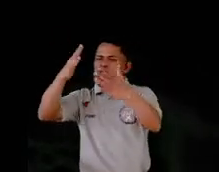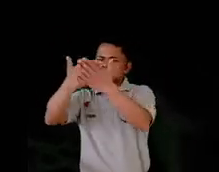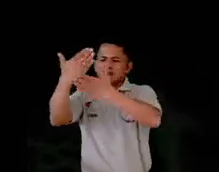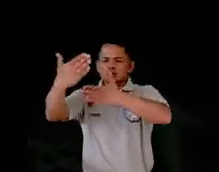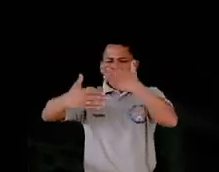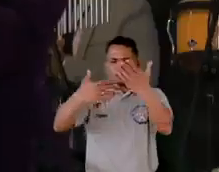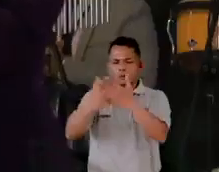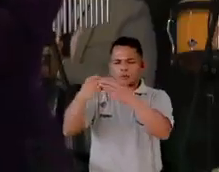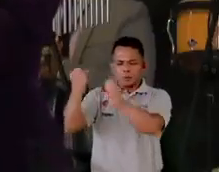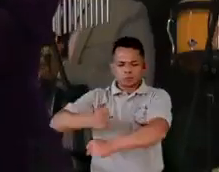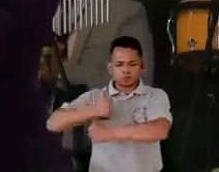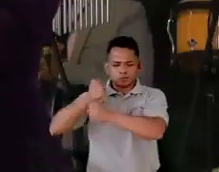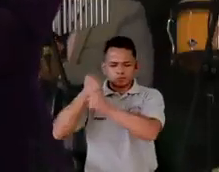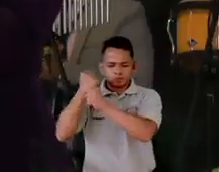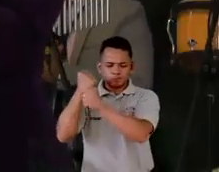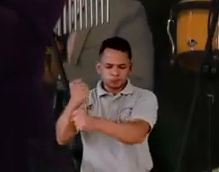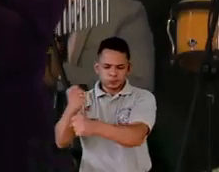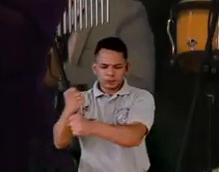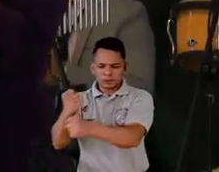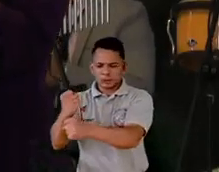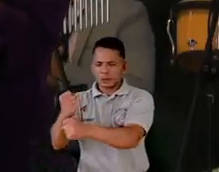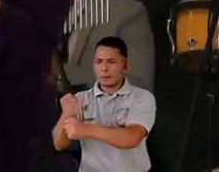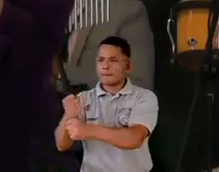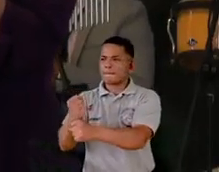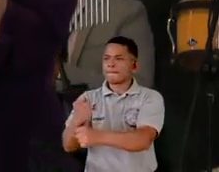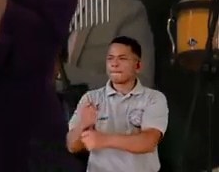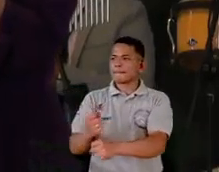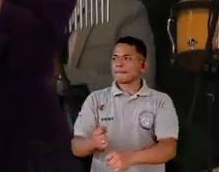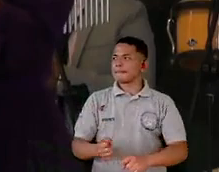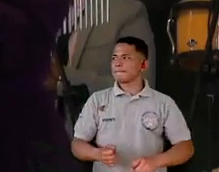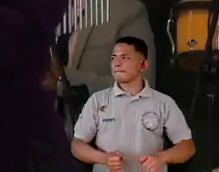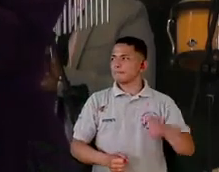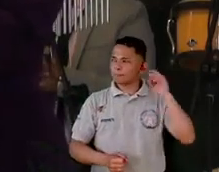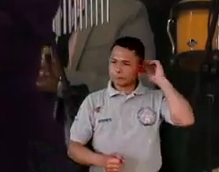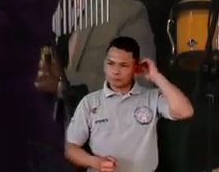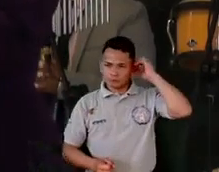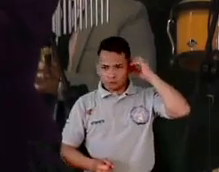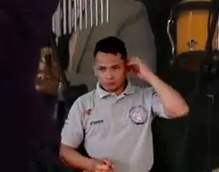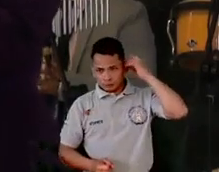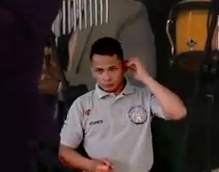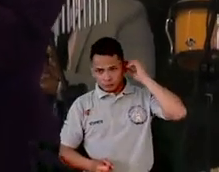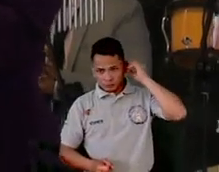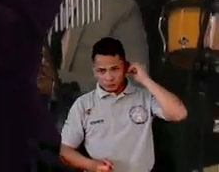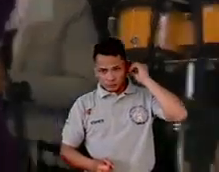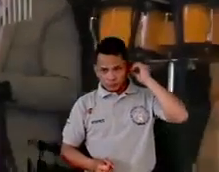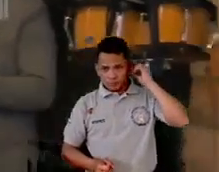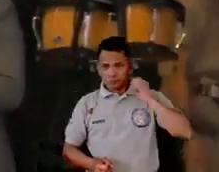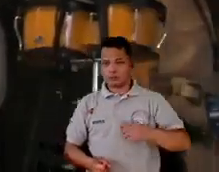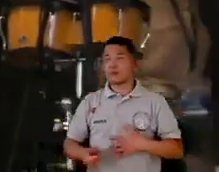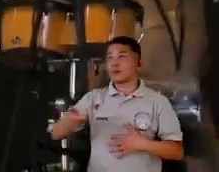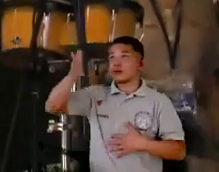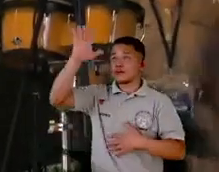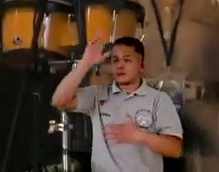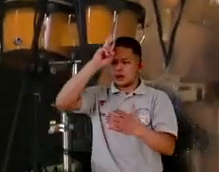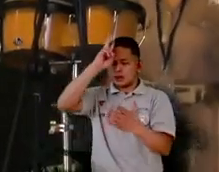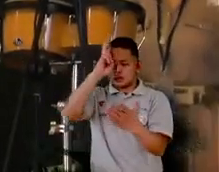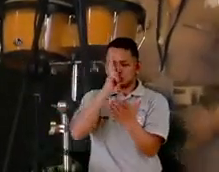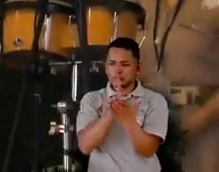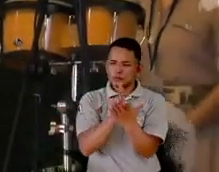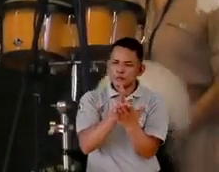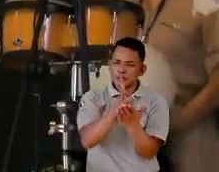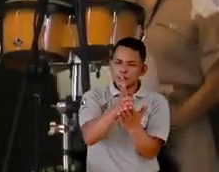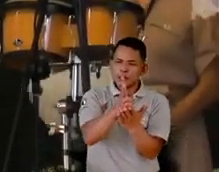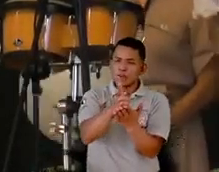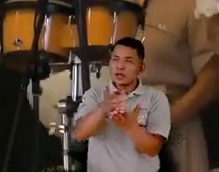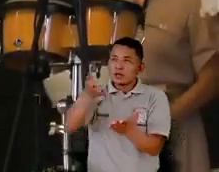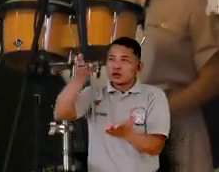D- Dios fiel,